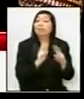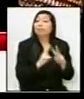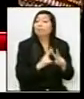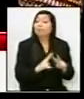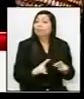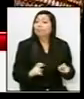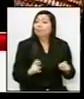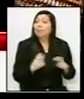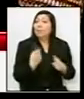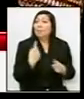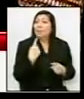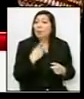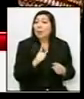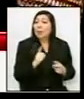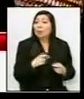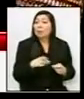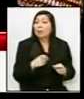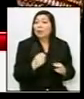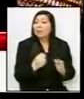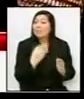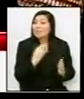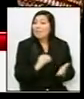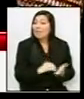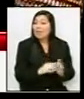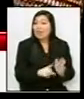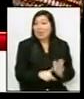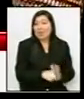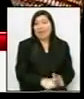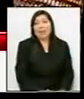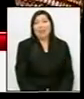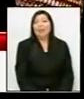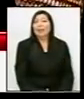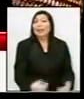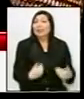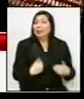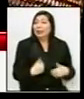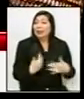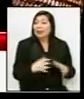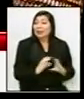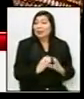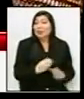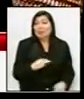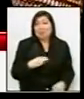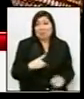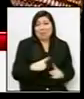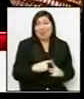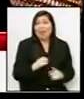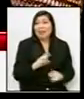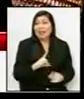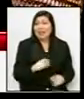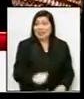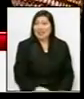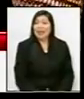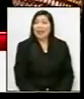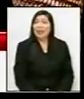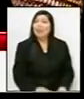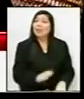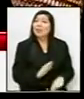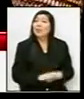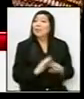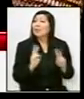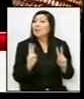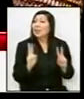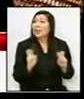investigación por el delito de patrocinio ilegal, que es el que calza. Ya el congresista Mantilla ha hablado sobre el tema